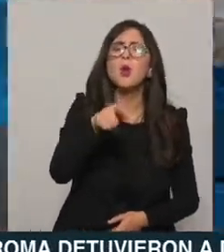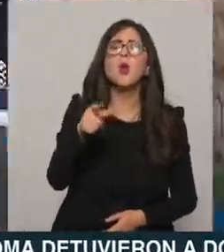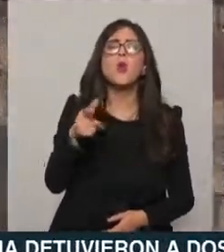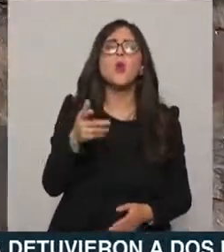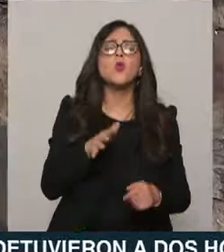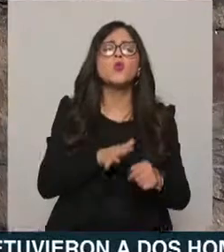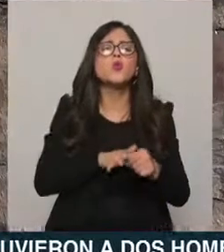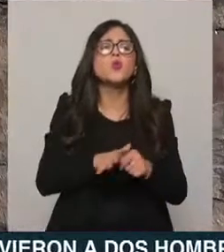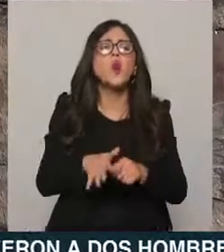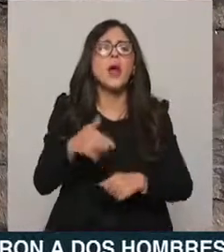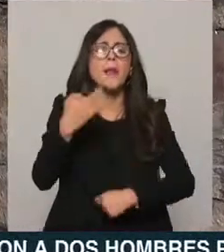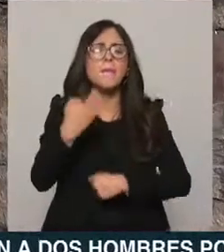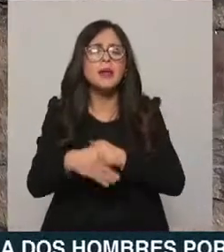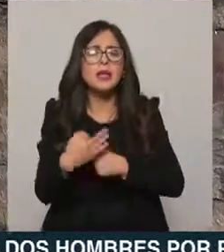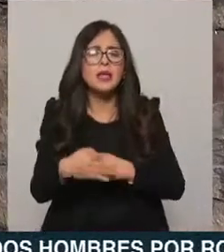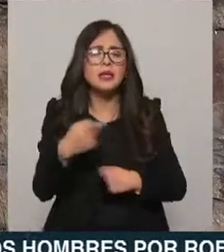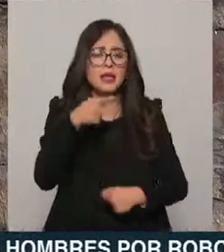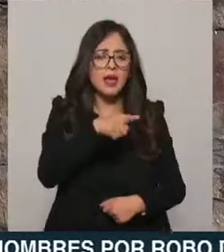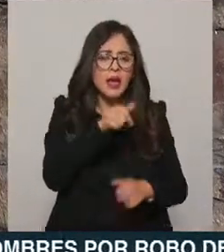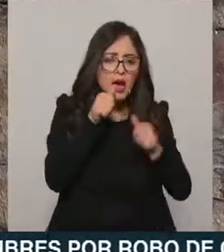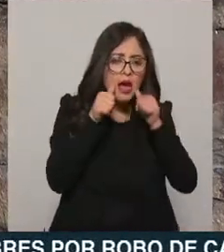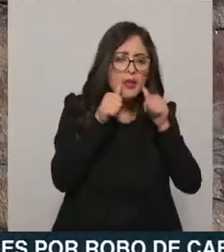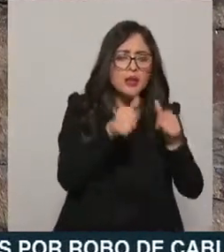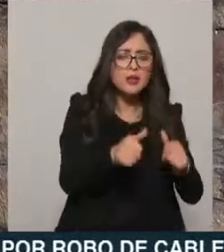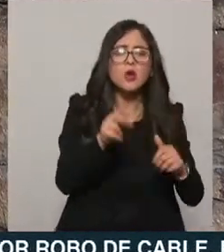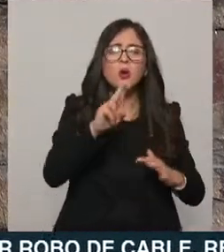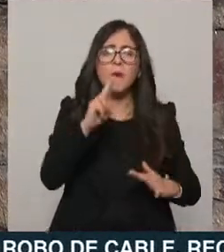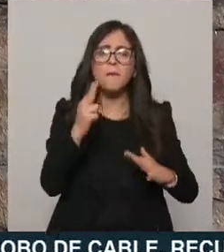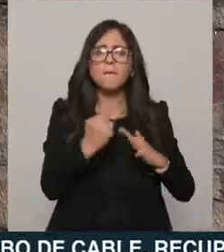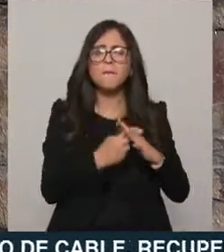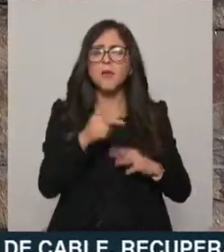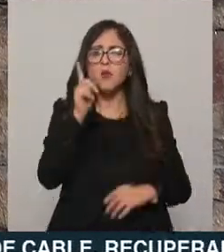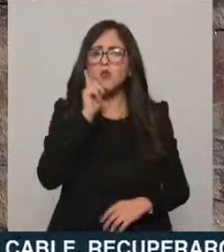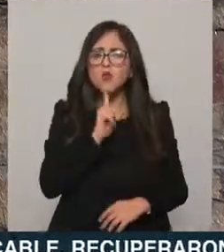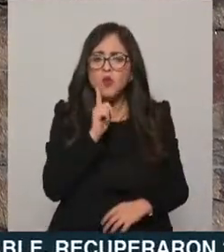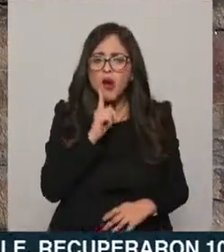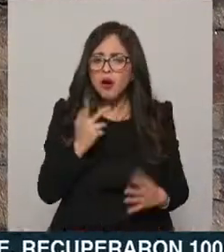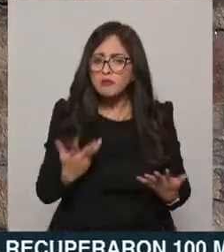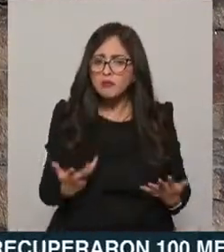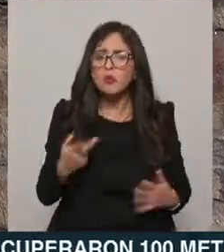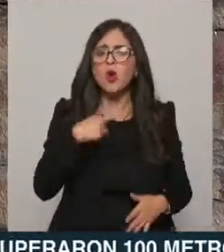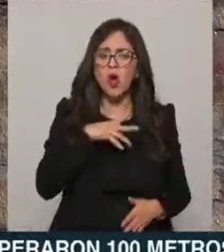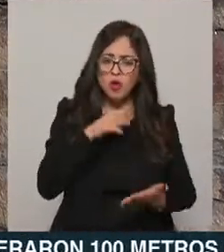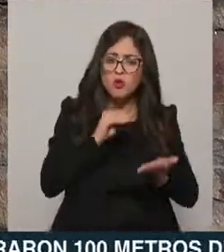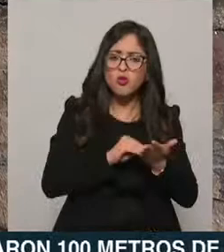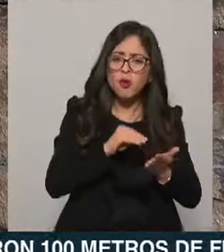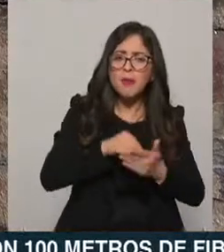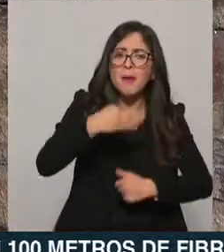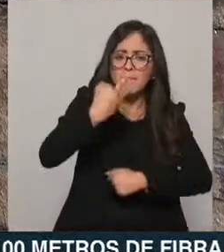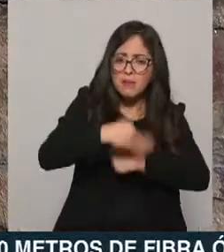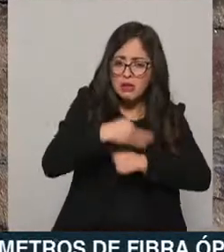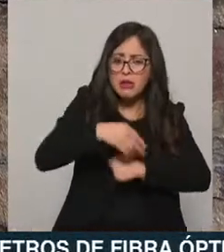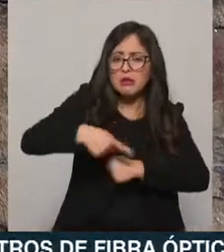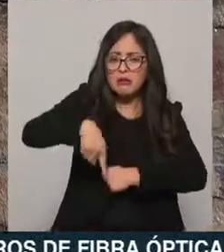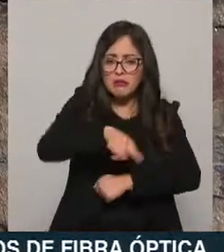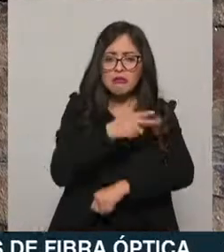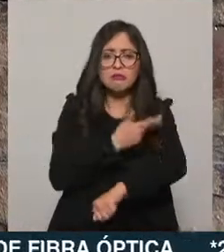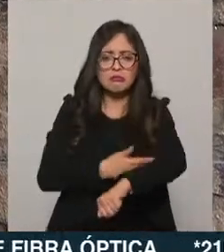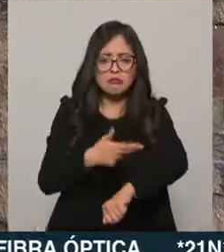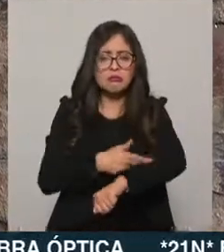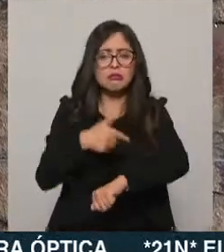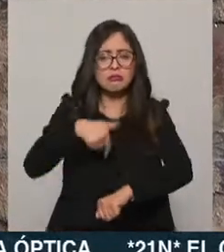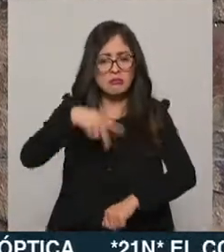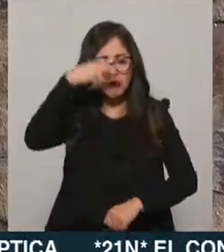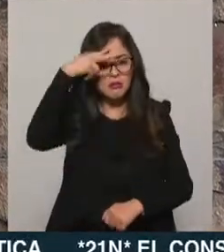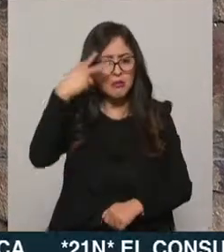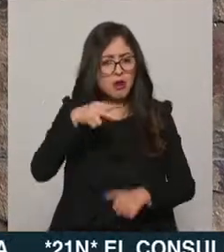que trabajar, los focos rojos, el tema del feminicidio sigue siendo un pendiente aún para las autoridades en todo nuestro país. Según los datos que